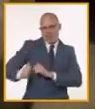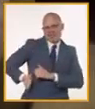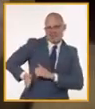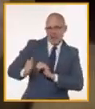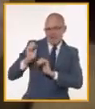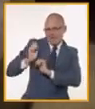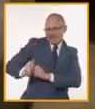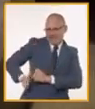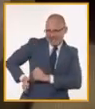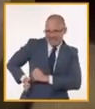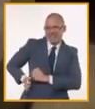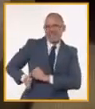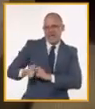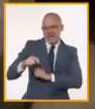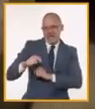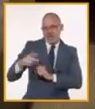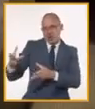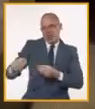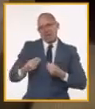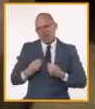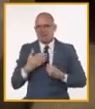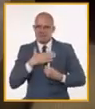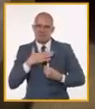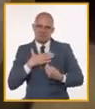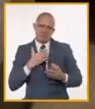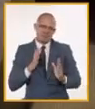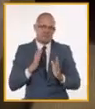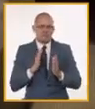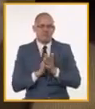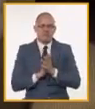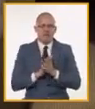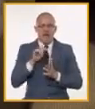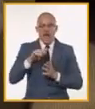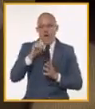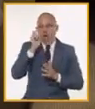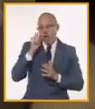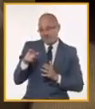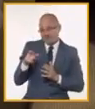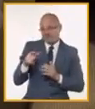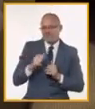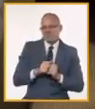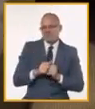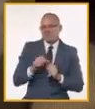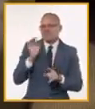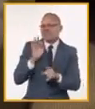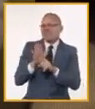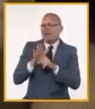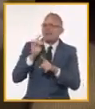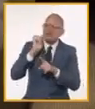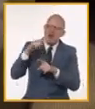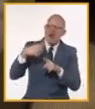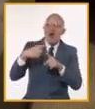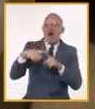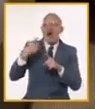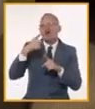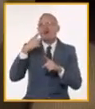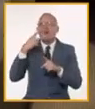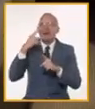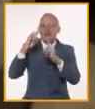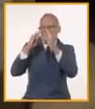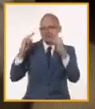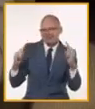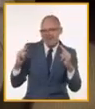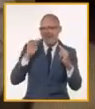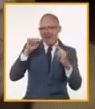del hombrito. Ya Sergio había empezado a hacer, tenía un hospitalito, producto de los